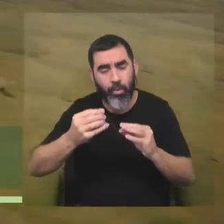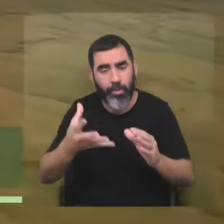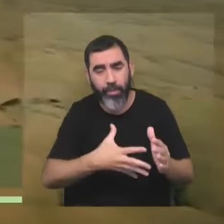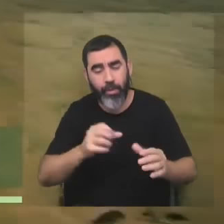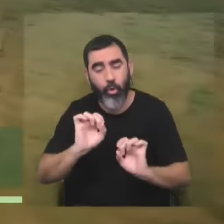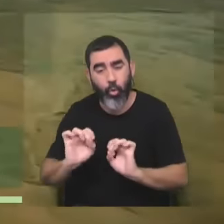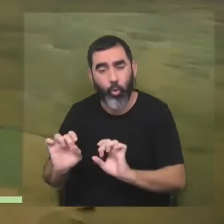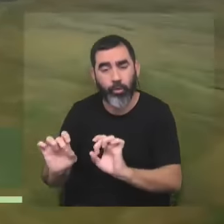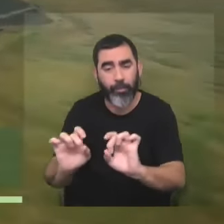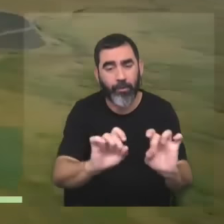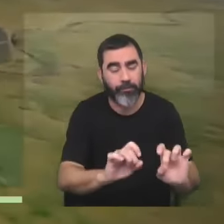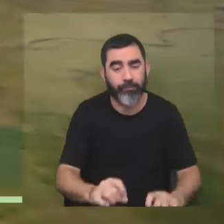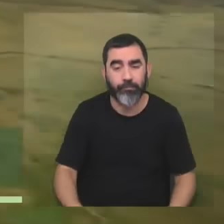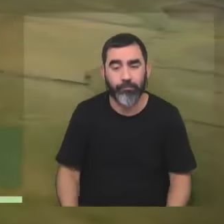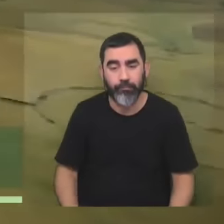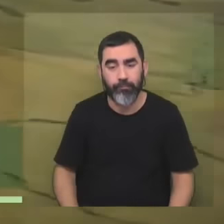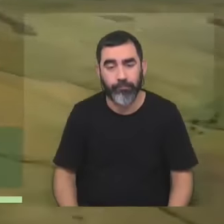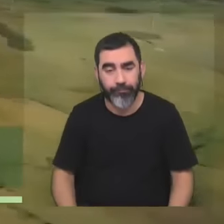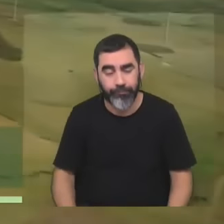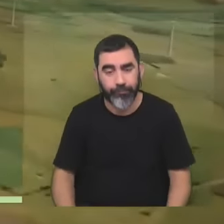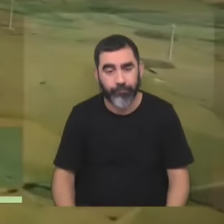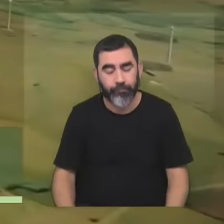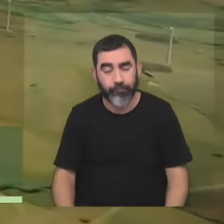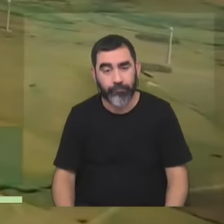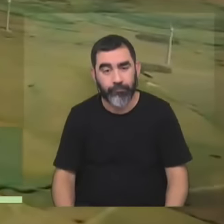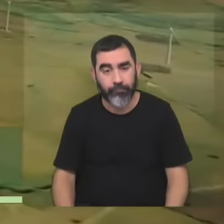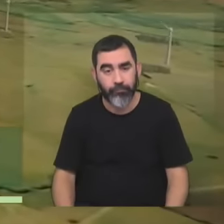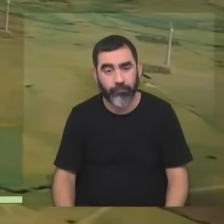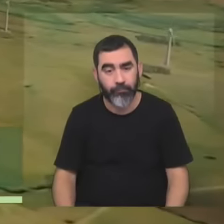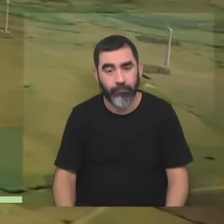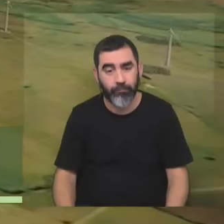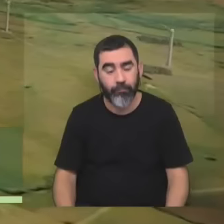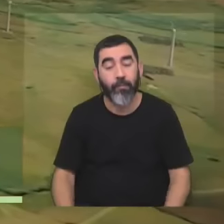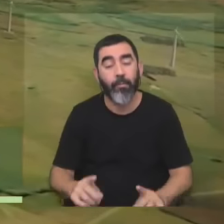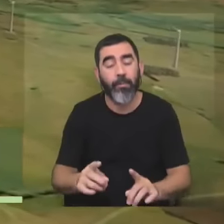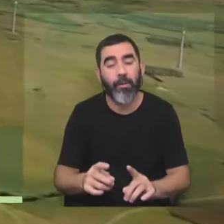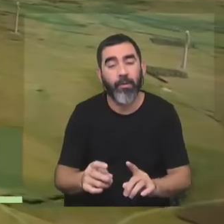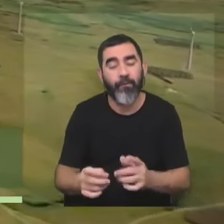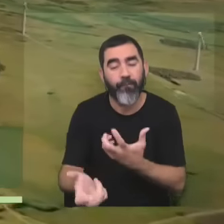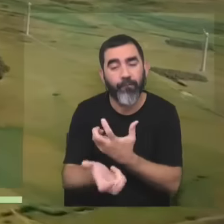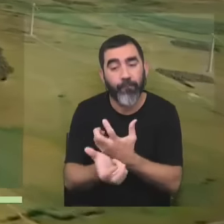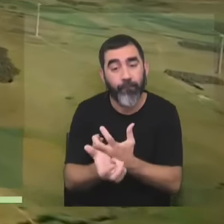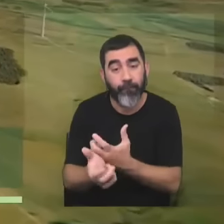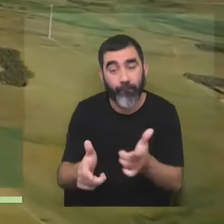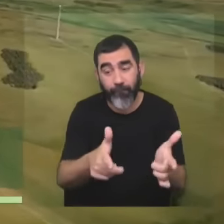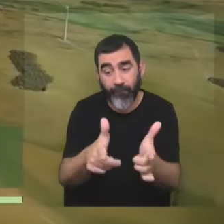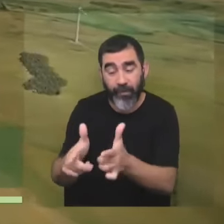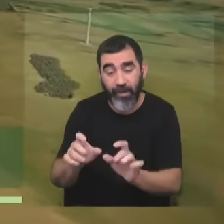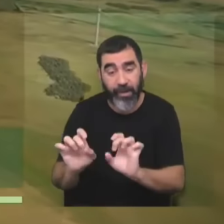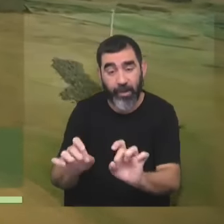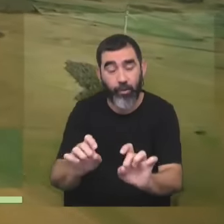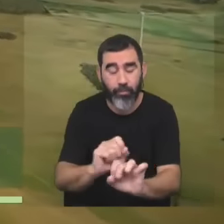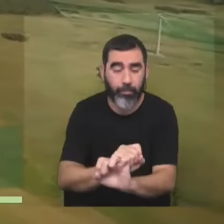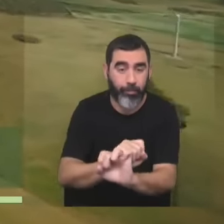contaminante eso ya Ya está ya está más que claro el uso de agrotóxicos cada vez crece más claro Entonces